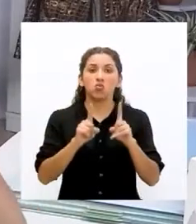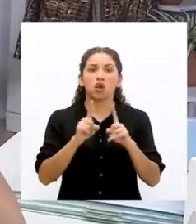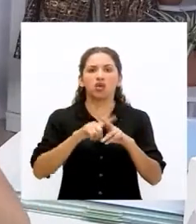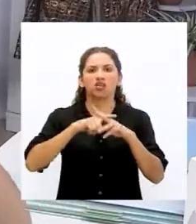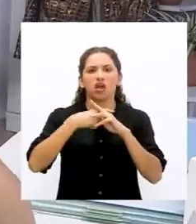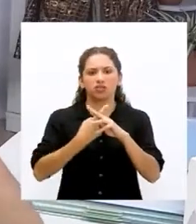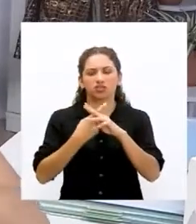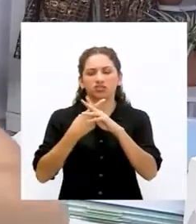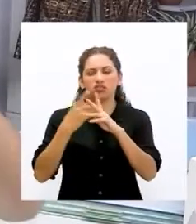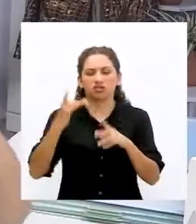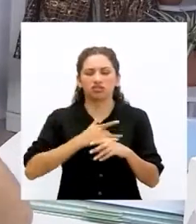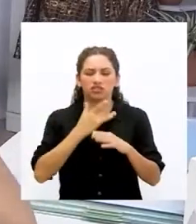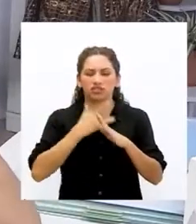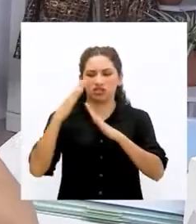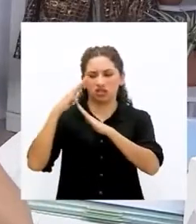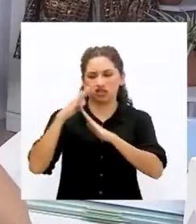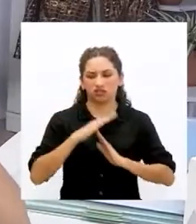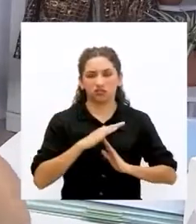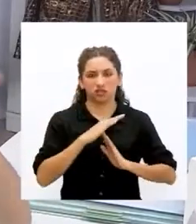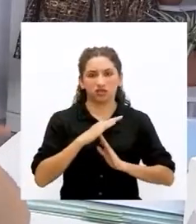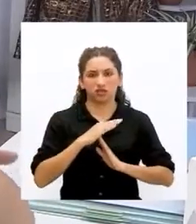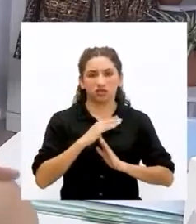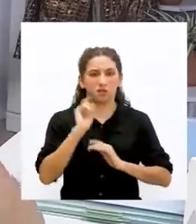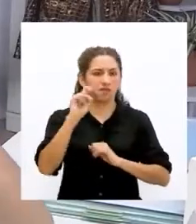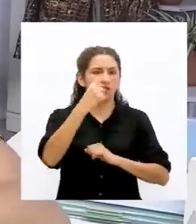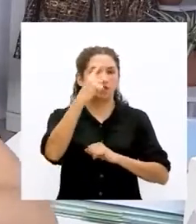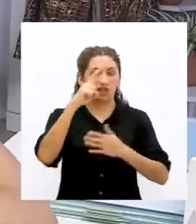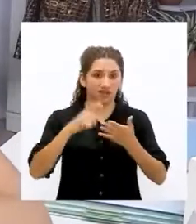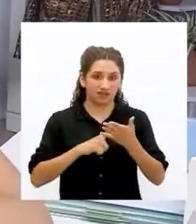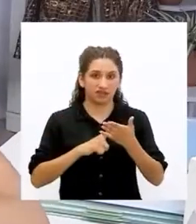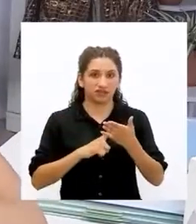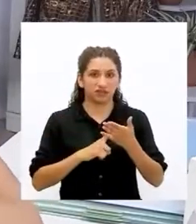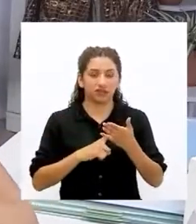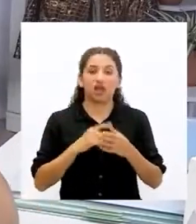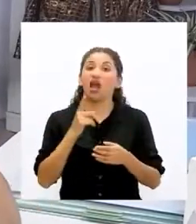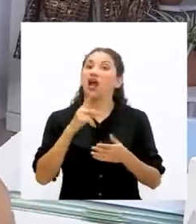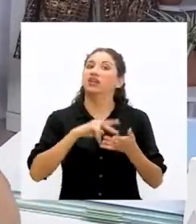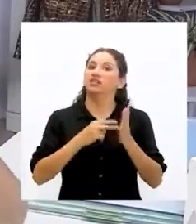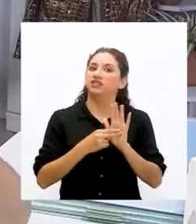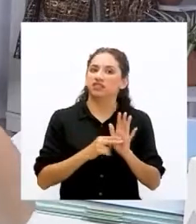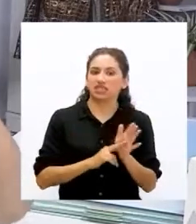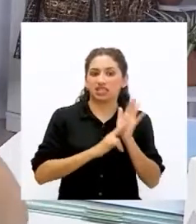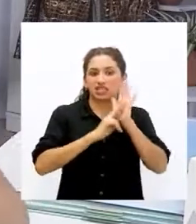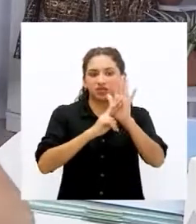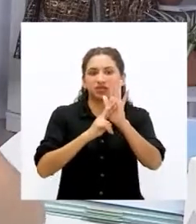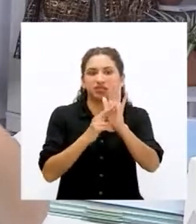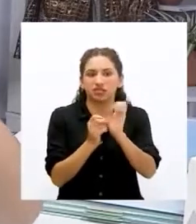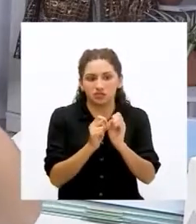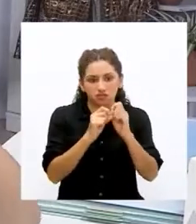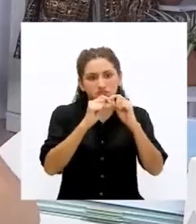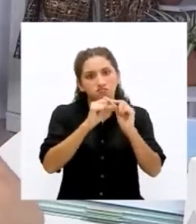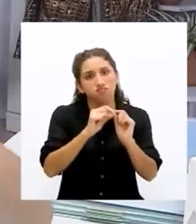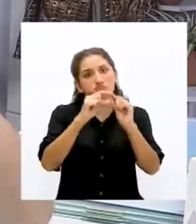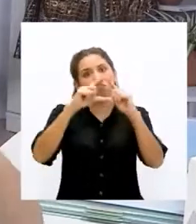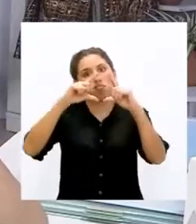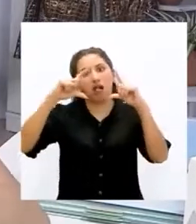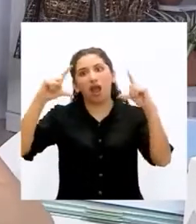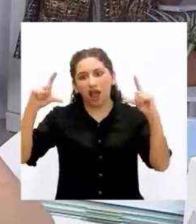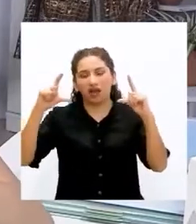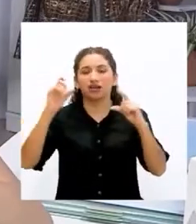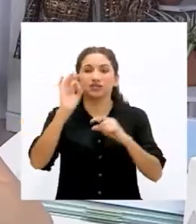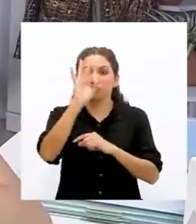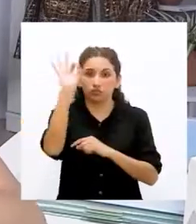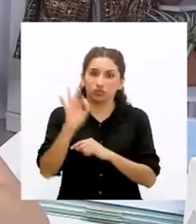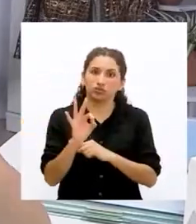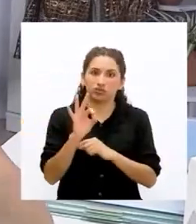discriminadas o discriminados por primera vez, lo cual representa el mayor porcentaje de las personas